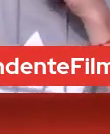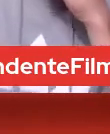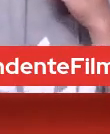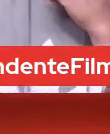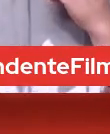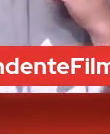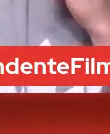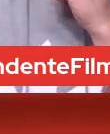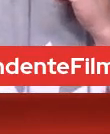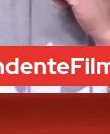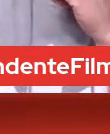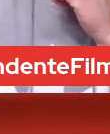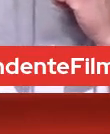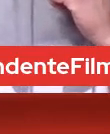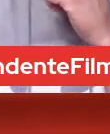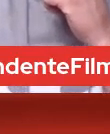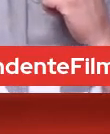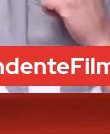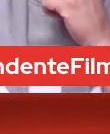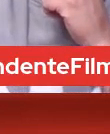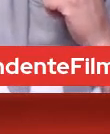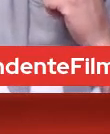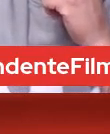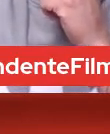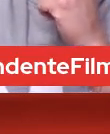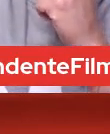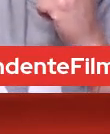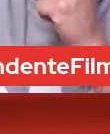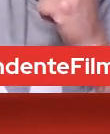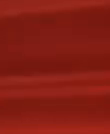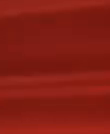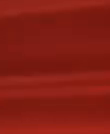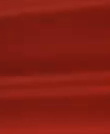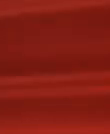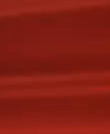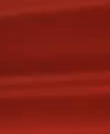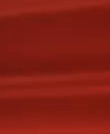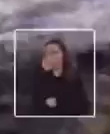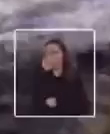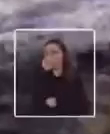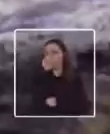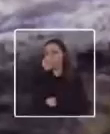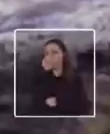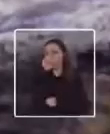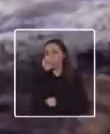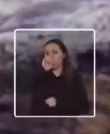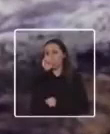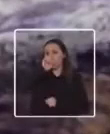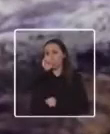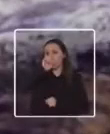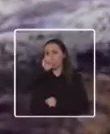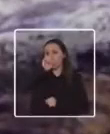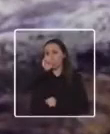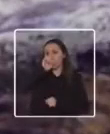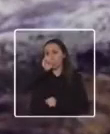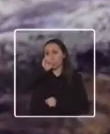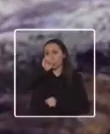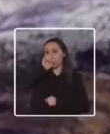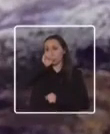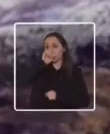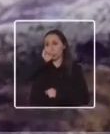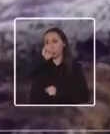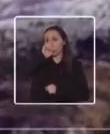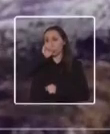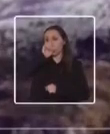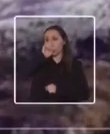victoria a pesar de los resultados que se tuvieron esta vez nuevamente en Chile. Si te